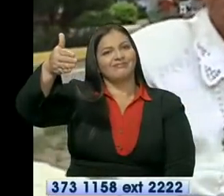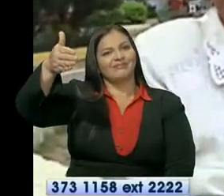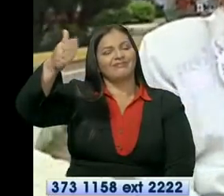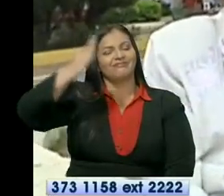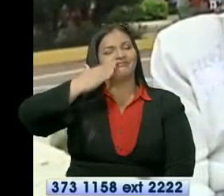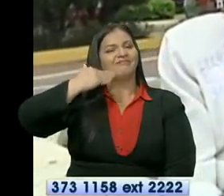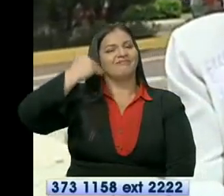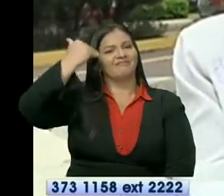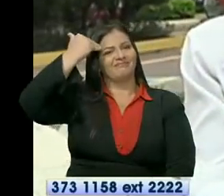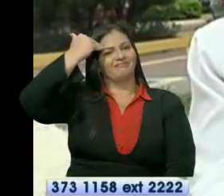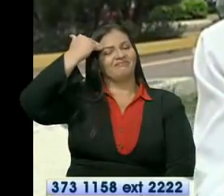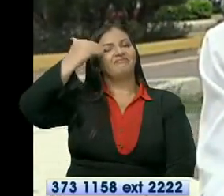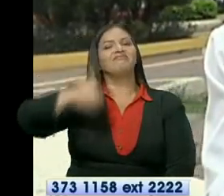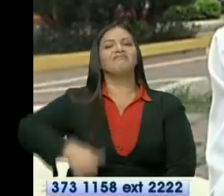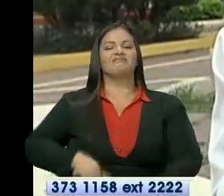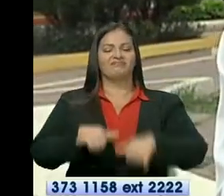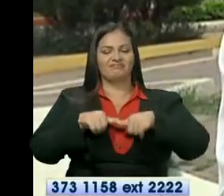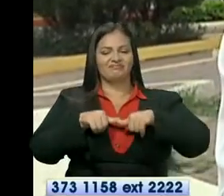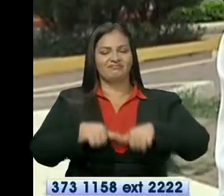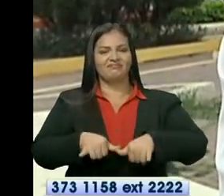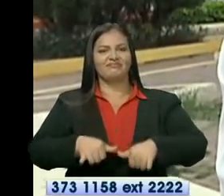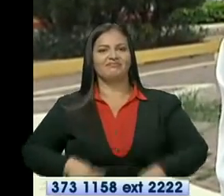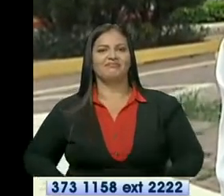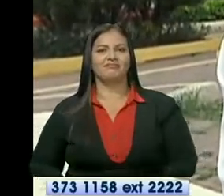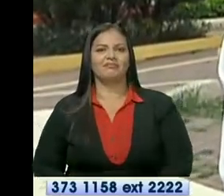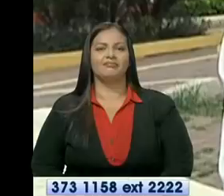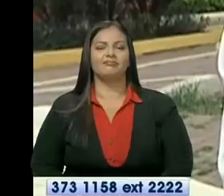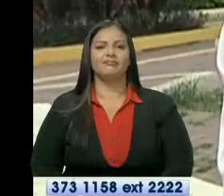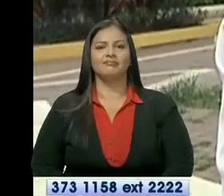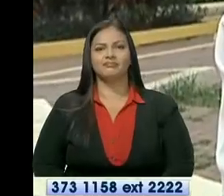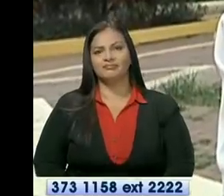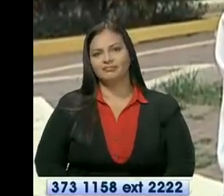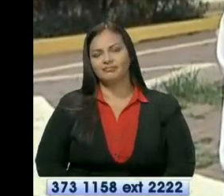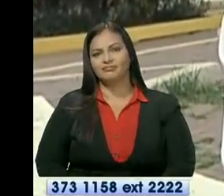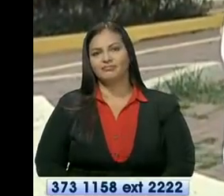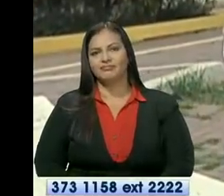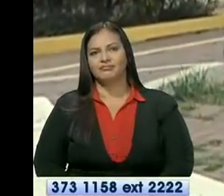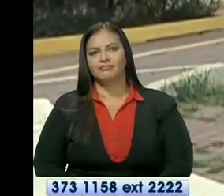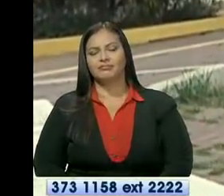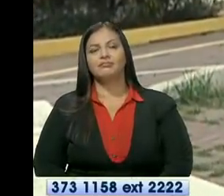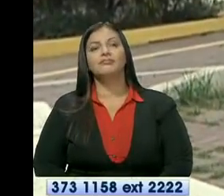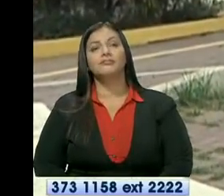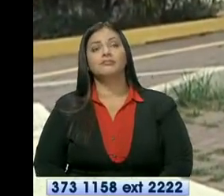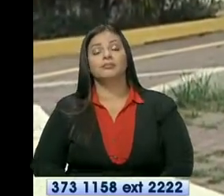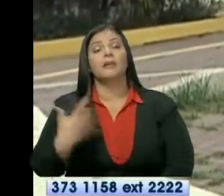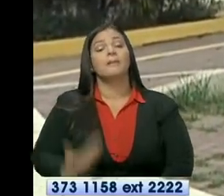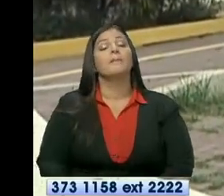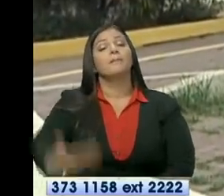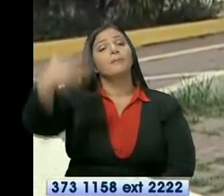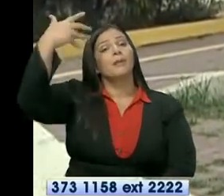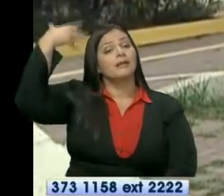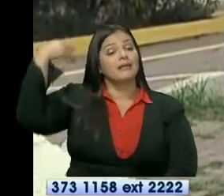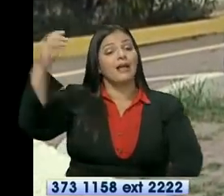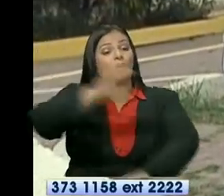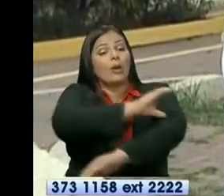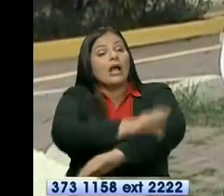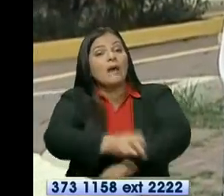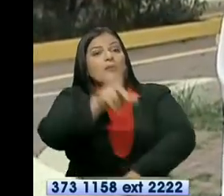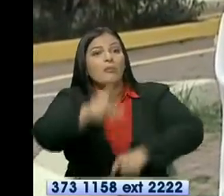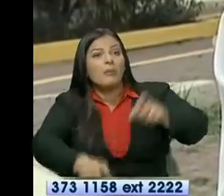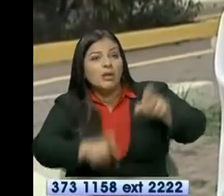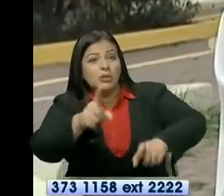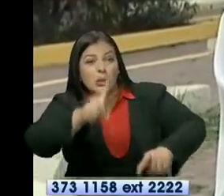aquí en Simón Bolívar, o no sé, en otras partes, para los trabajadores del campo,